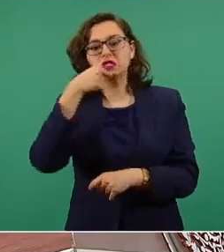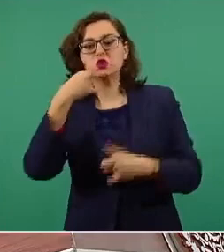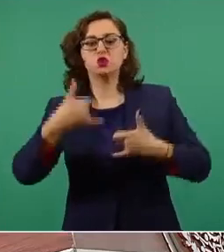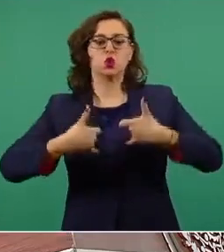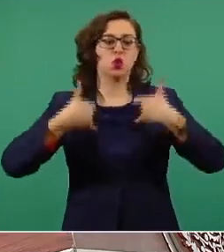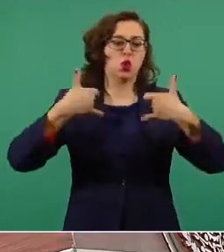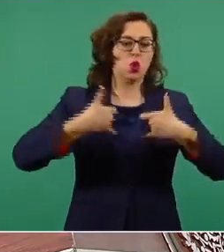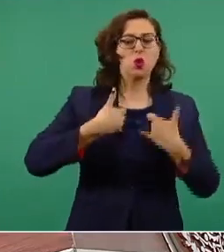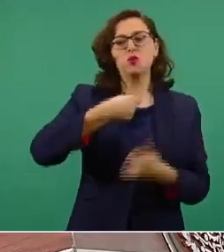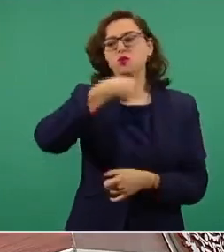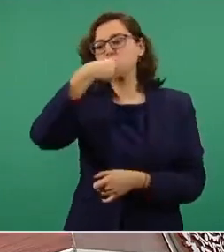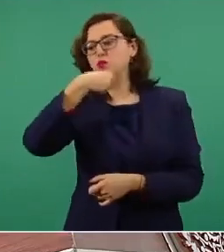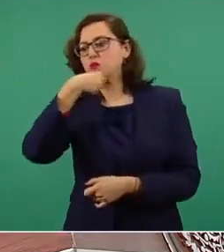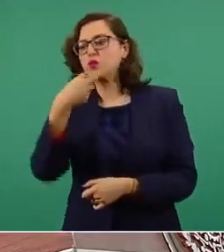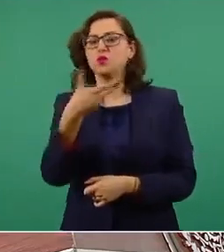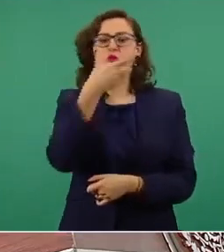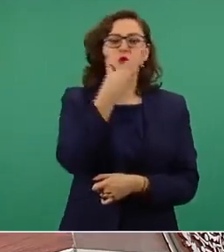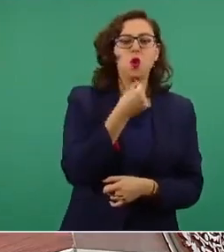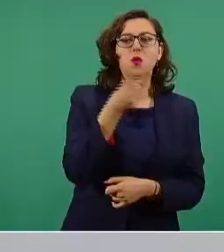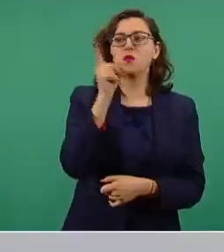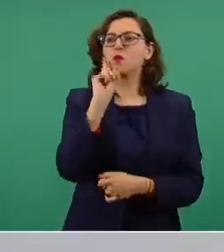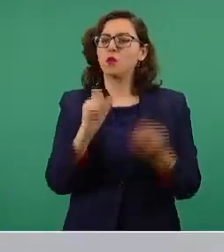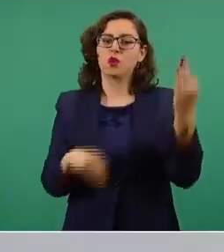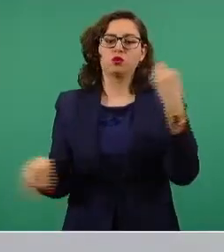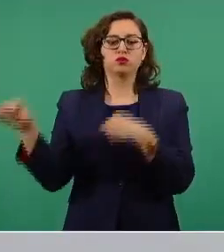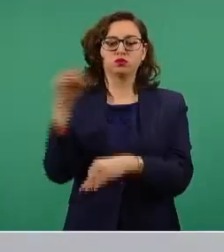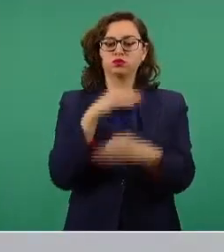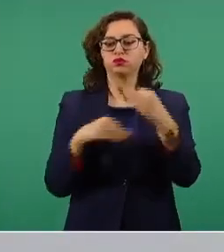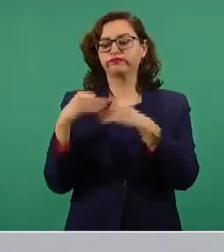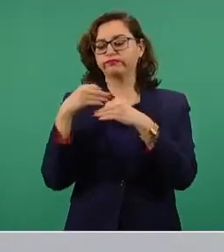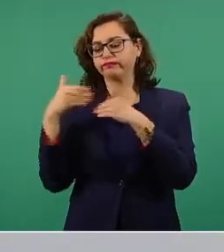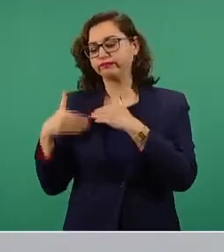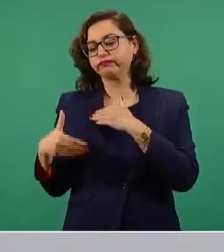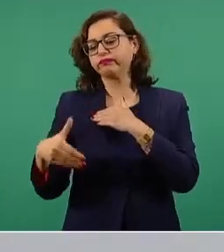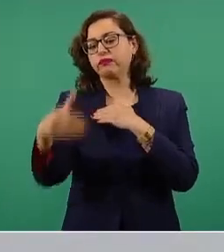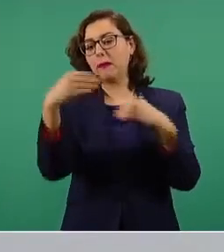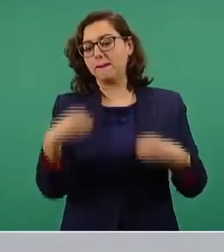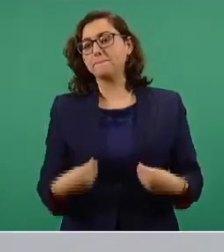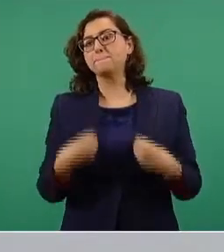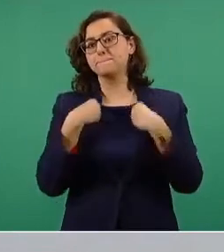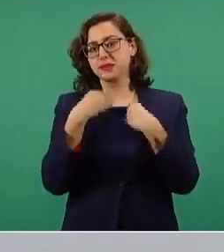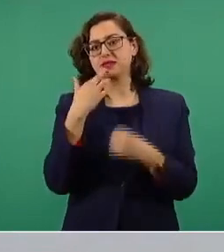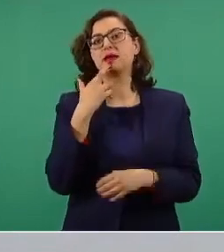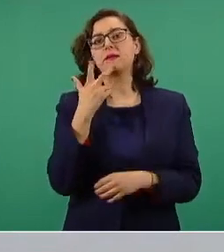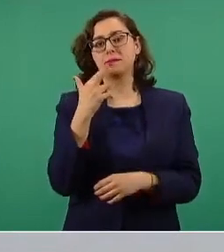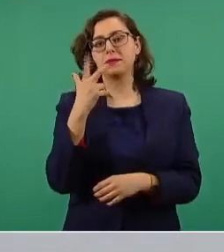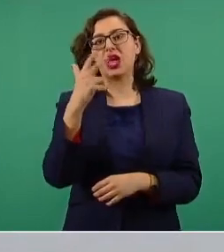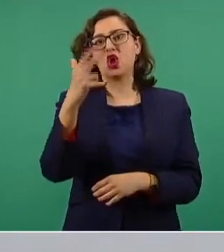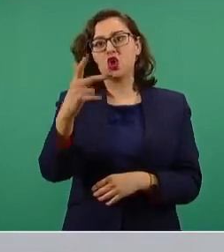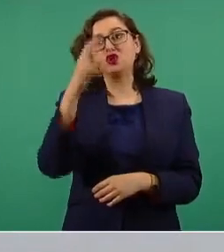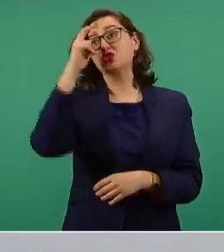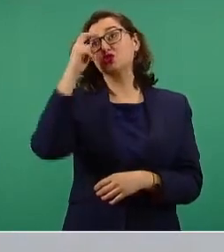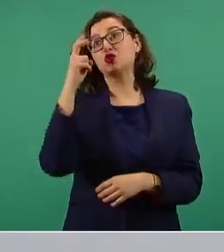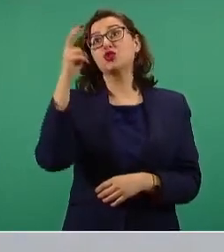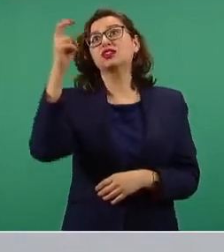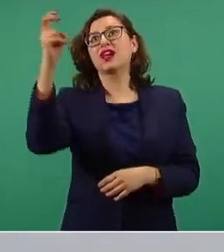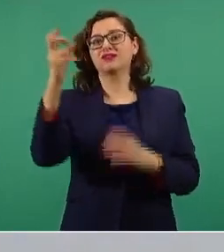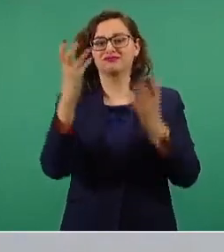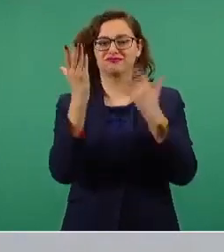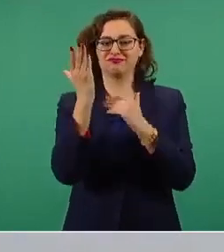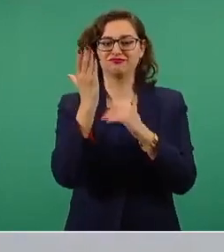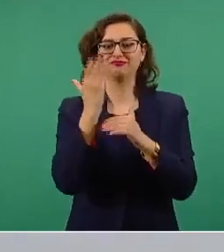hombre nuevas, importantes y poderosas razones para vivir, para soñar y para triunfar